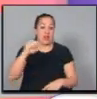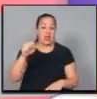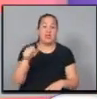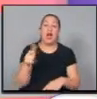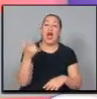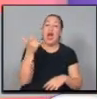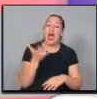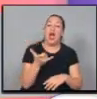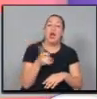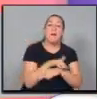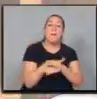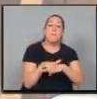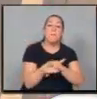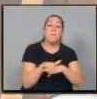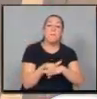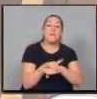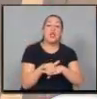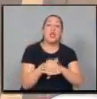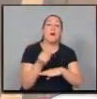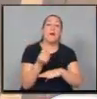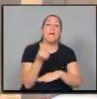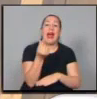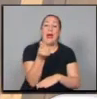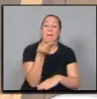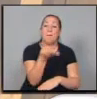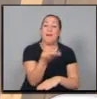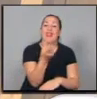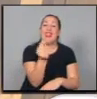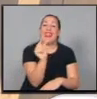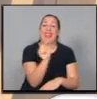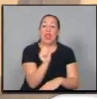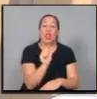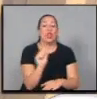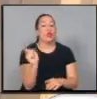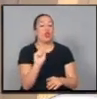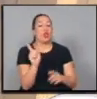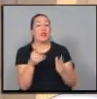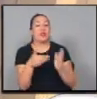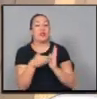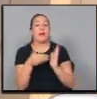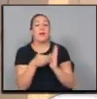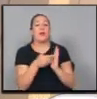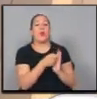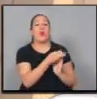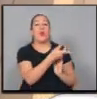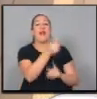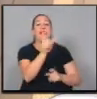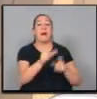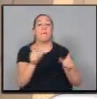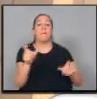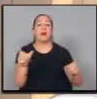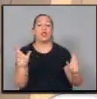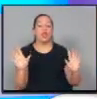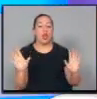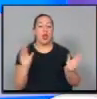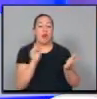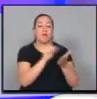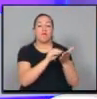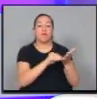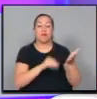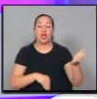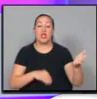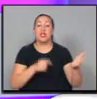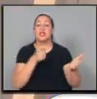mínimo para poder acceder al crédito? No, depende a cuánta gente puedas poner vos como codeudores, ¿no?